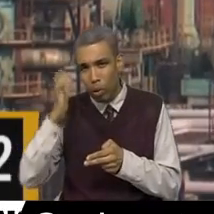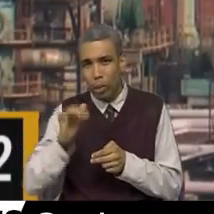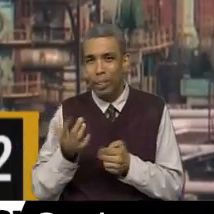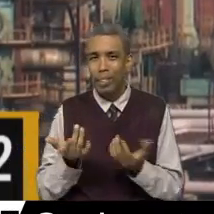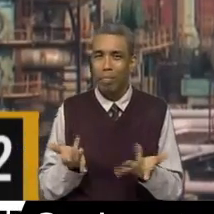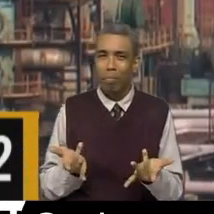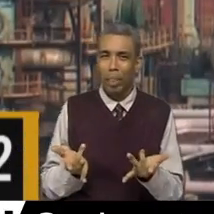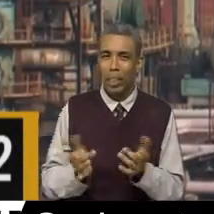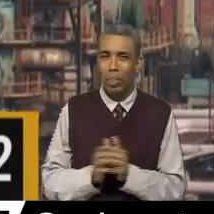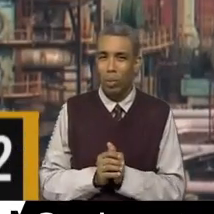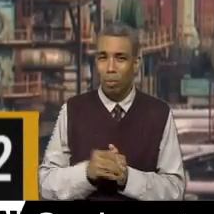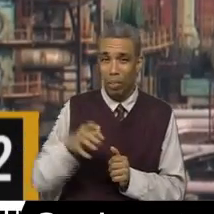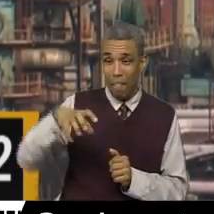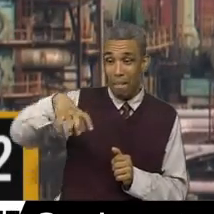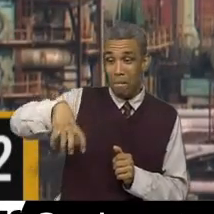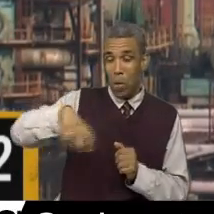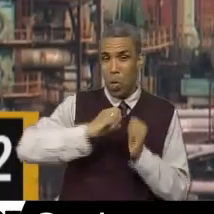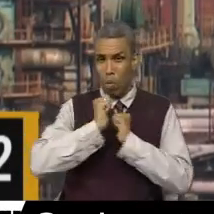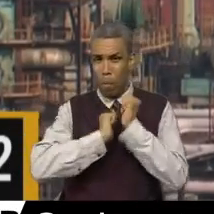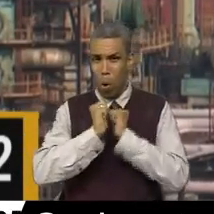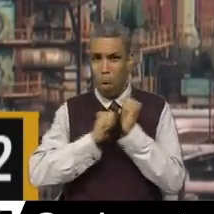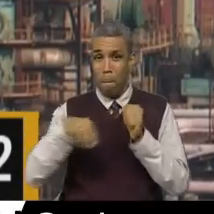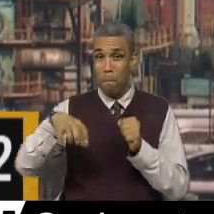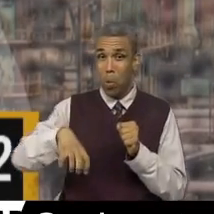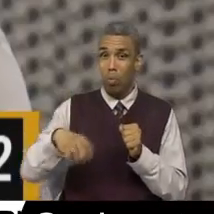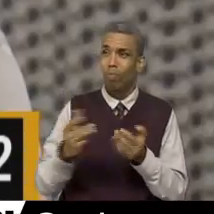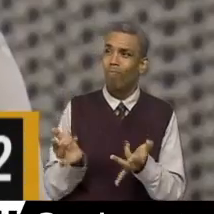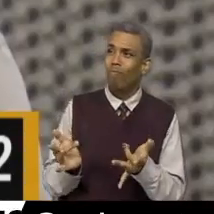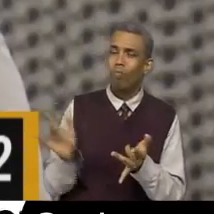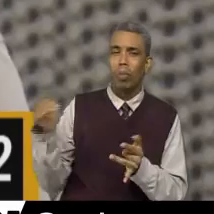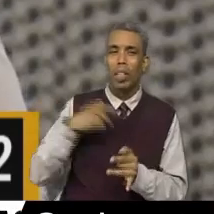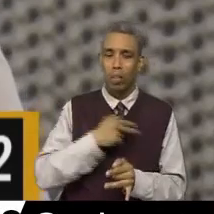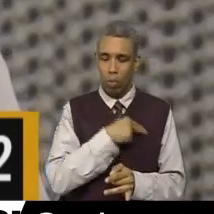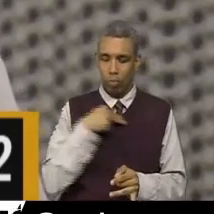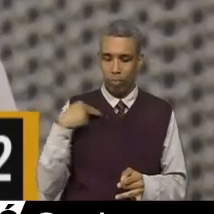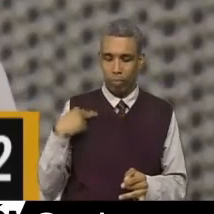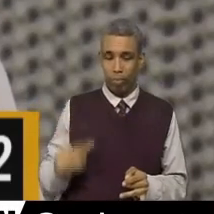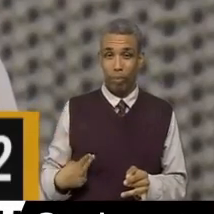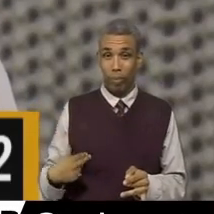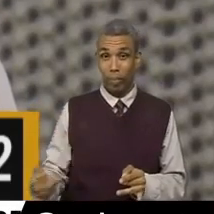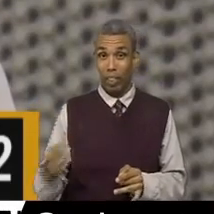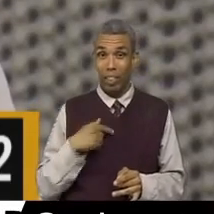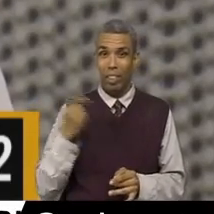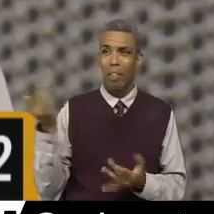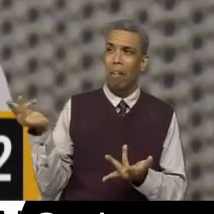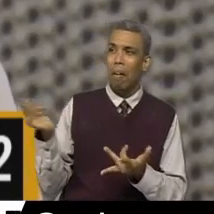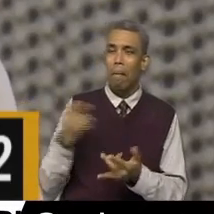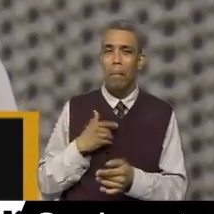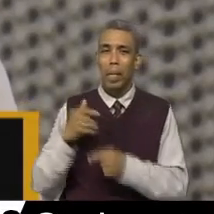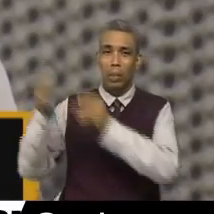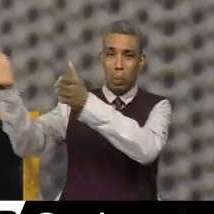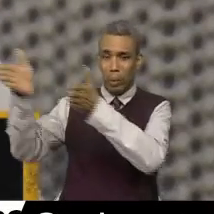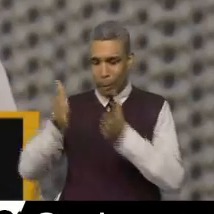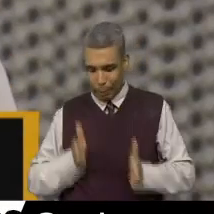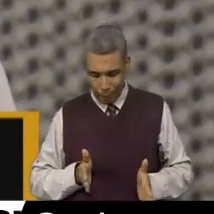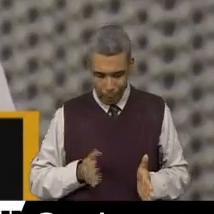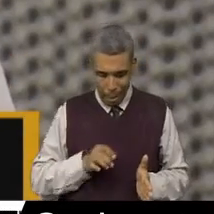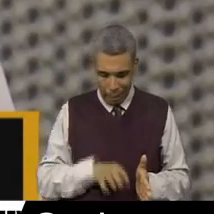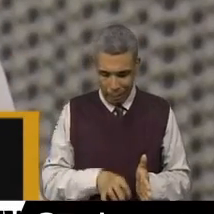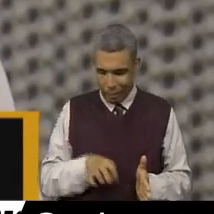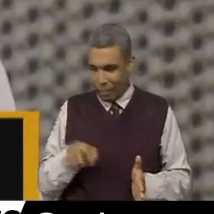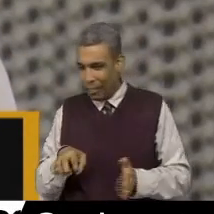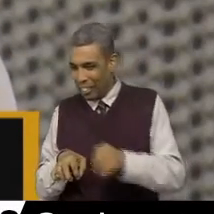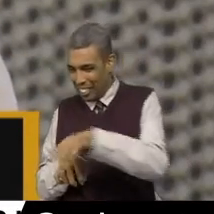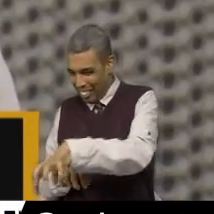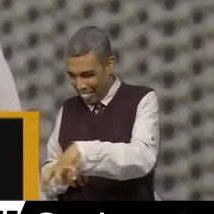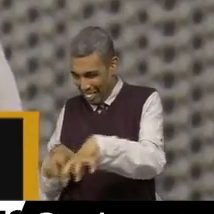Bueno, Ecopetrol, pues, en lo que hemos podido dialogar, nos han manifestado en primera instancia que uno obedece